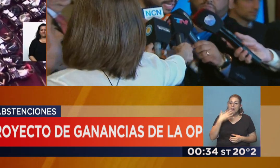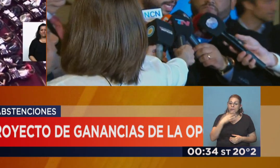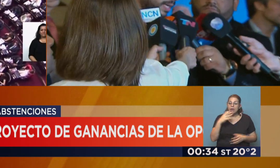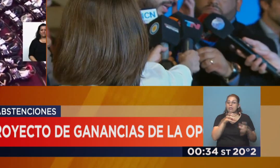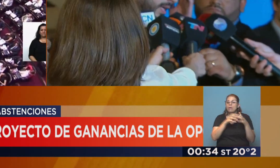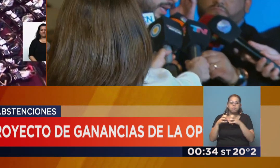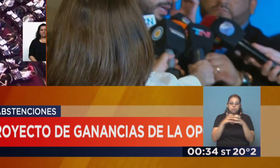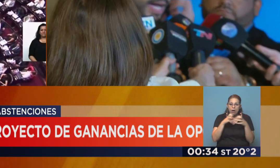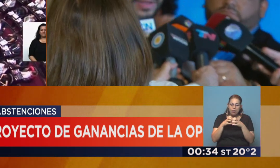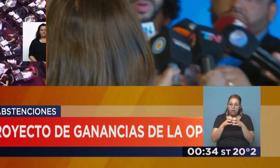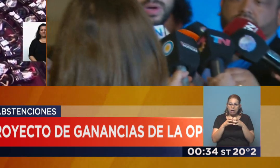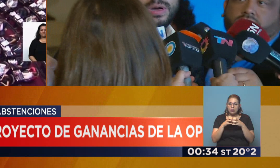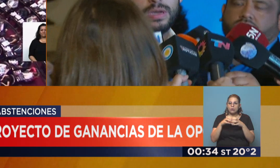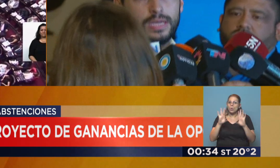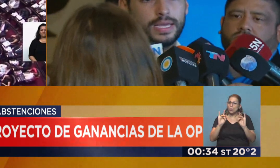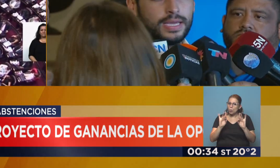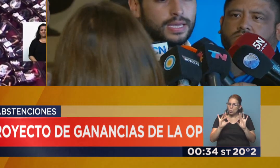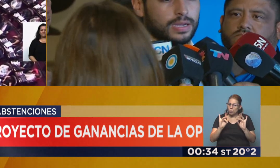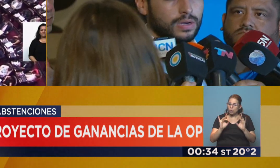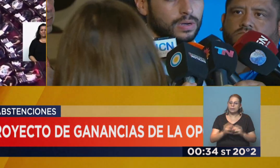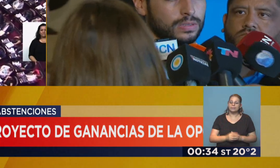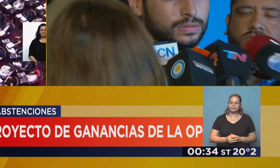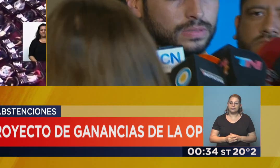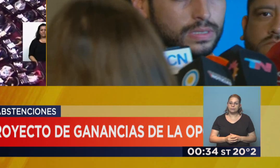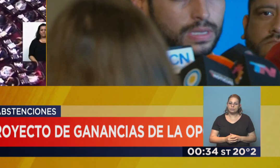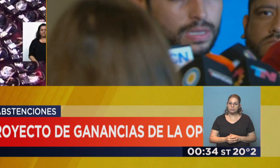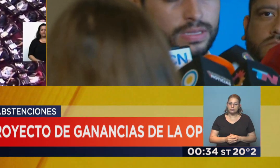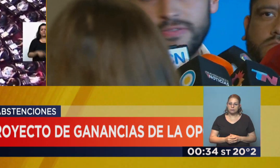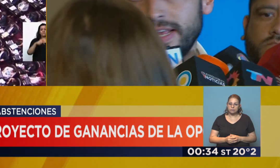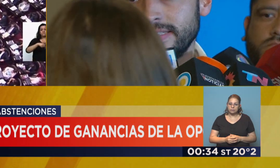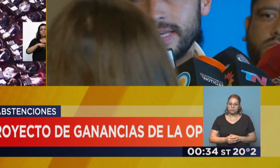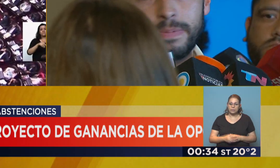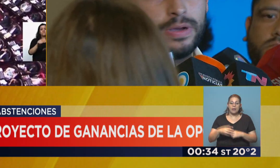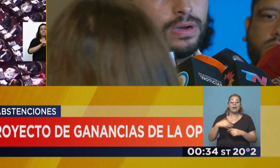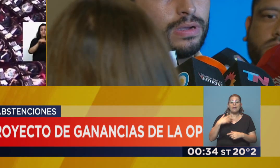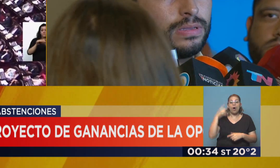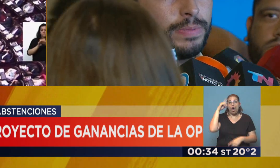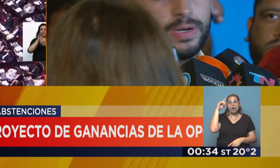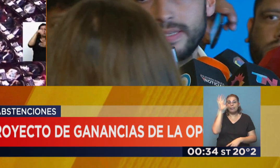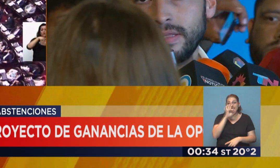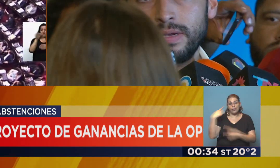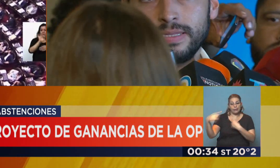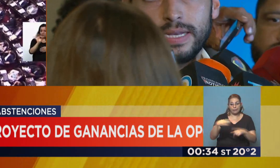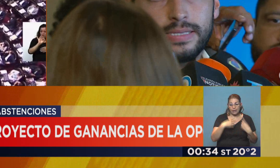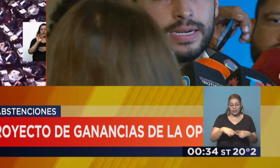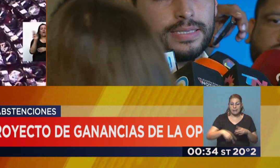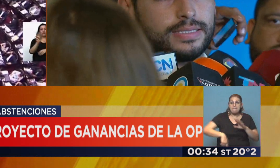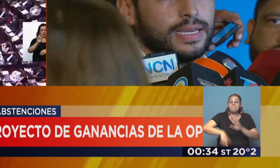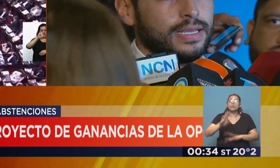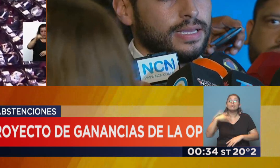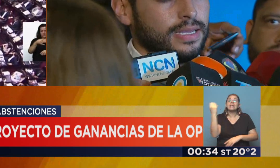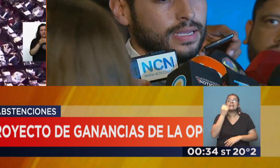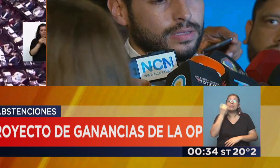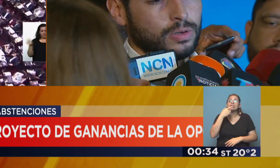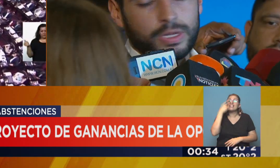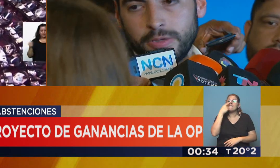debate arduo, con diferencias, pero priorizando el interés y la necesidad